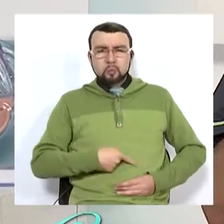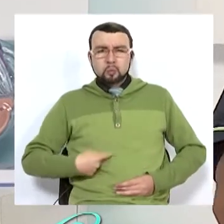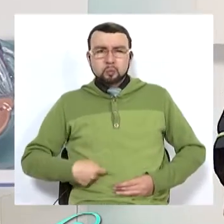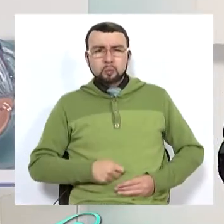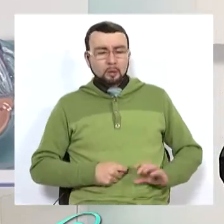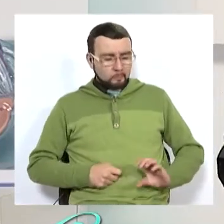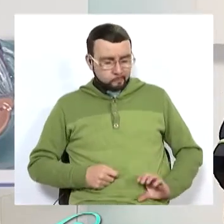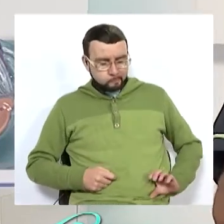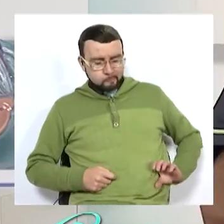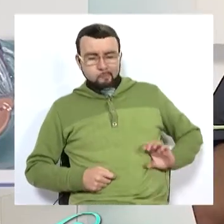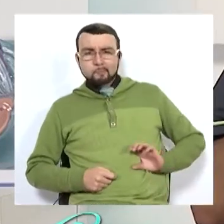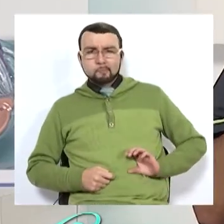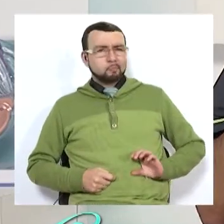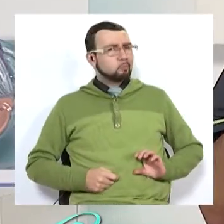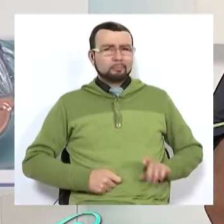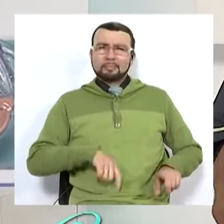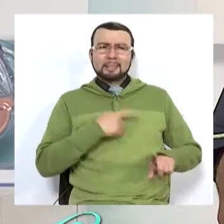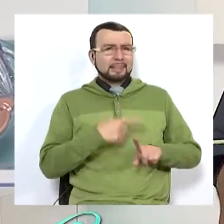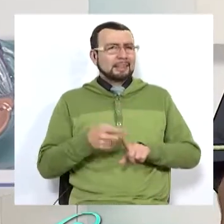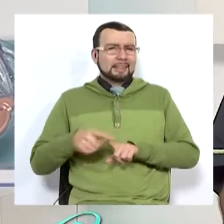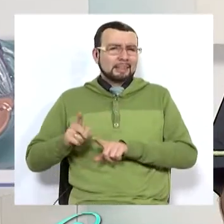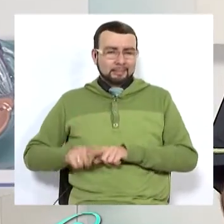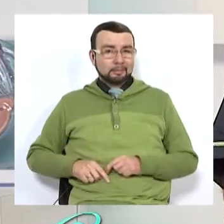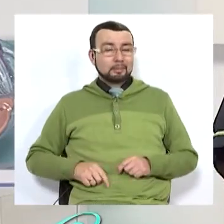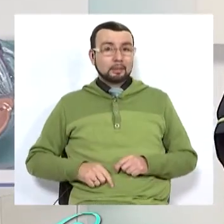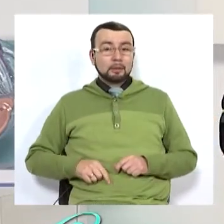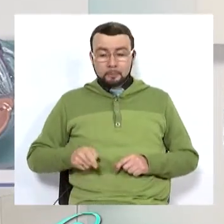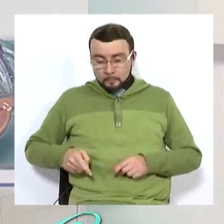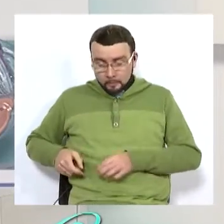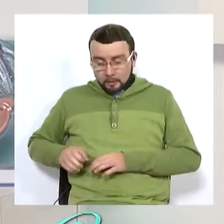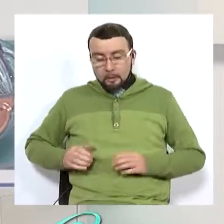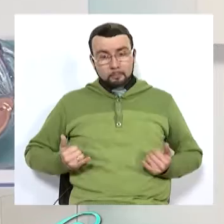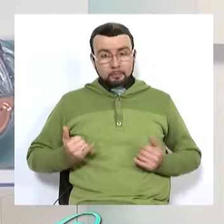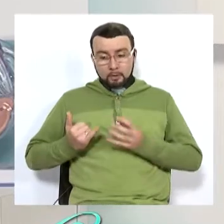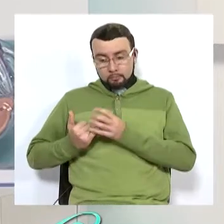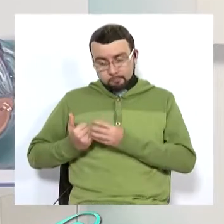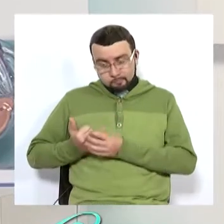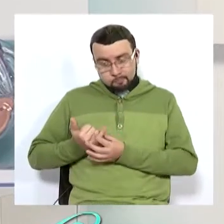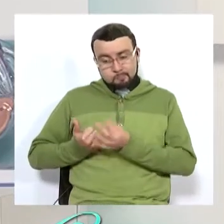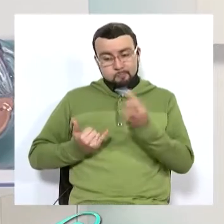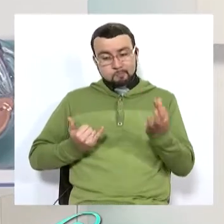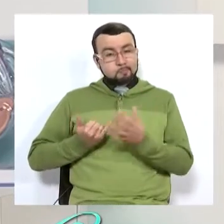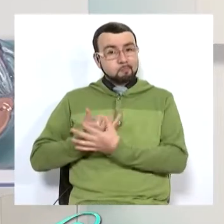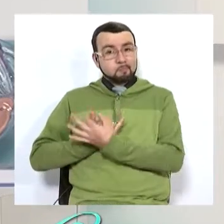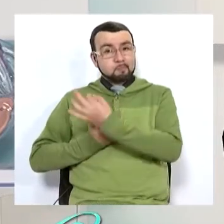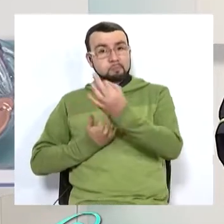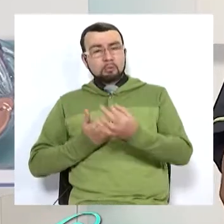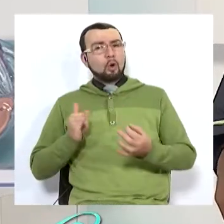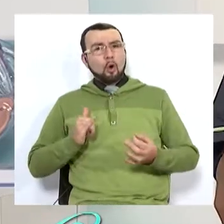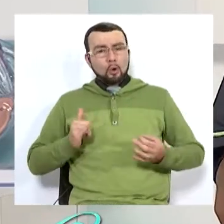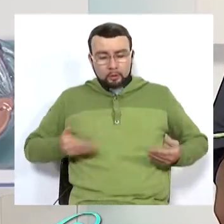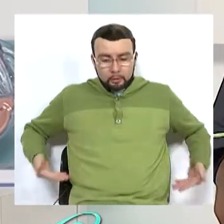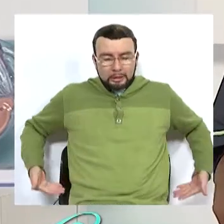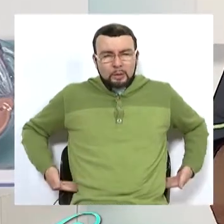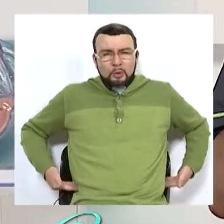colon, el intestino delgado, uréter, trompas en las mujeres, y es también diferente el dolor